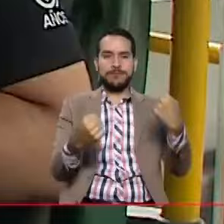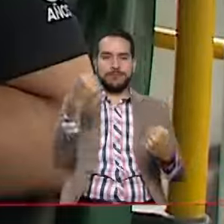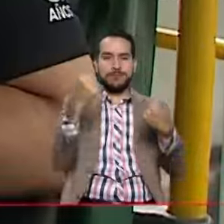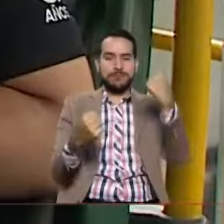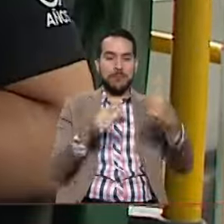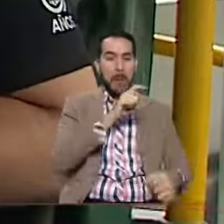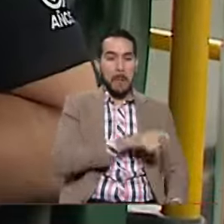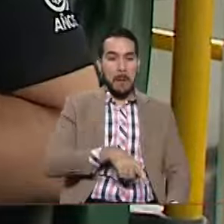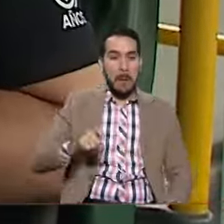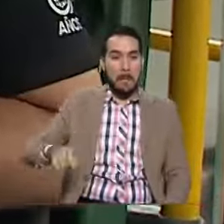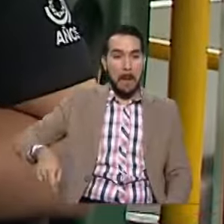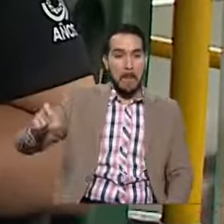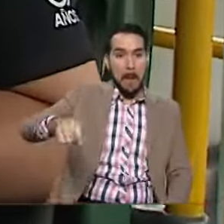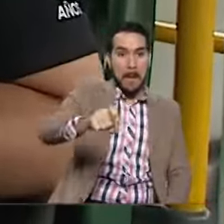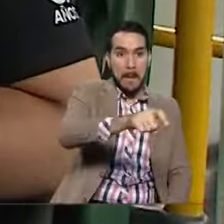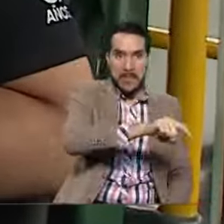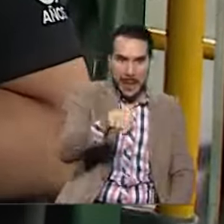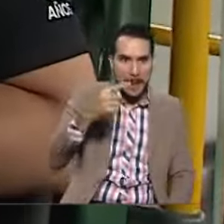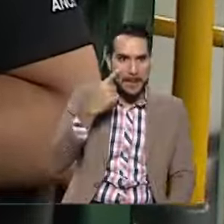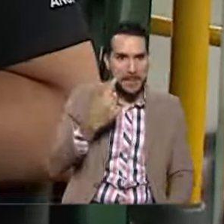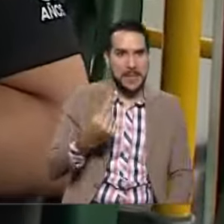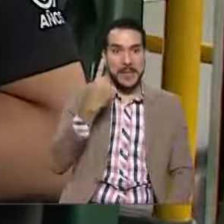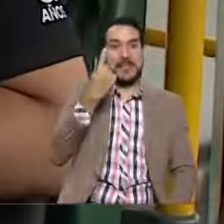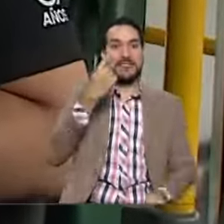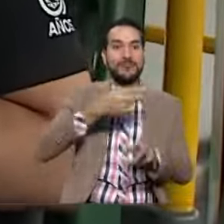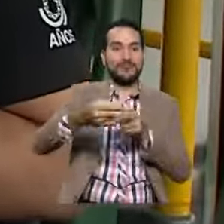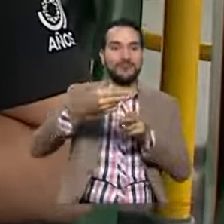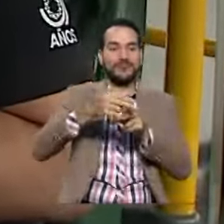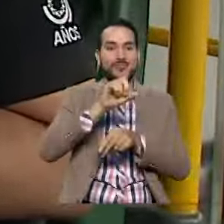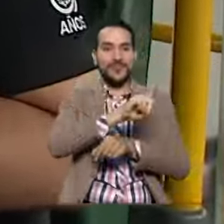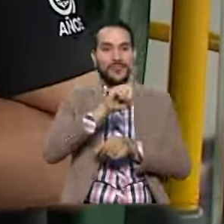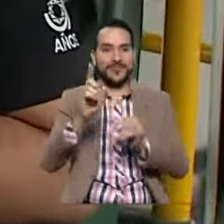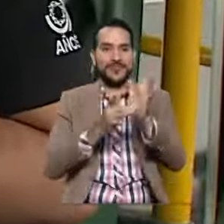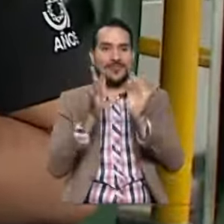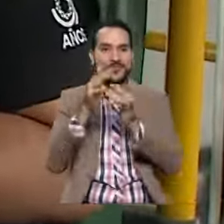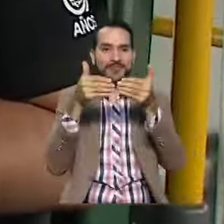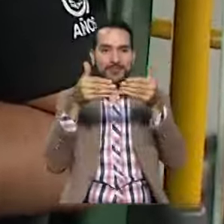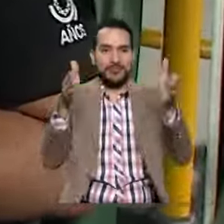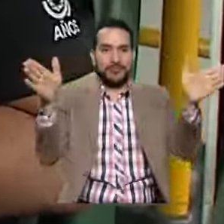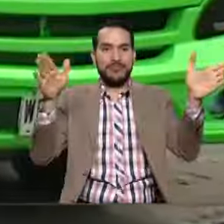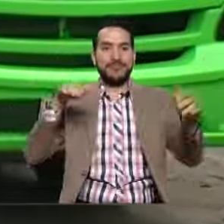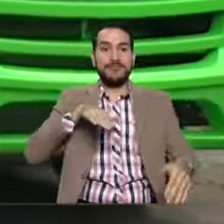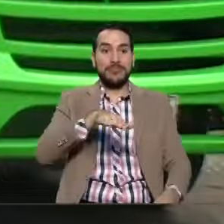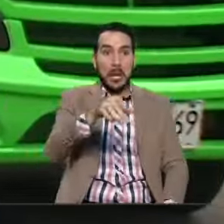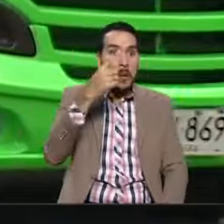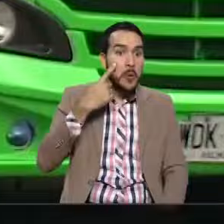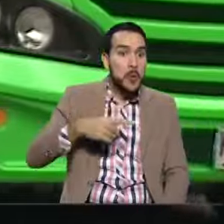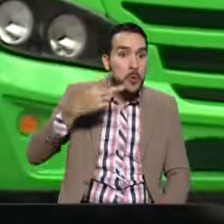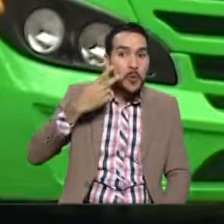a partir del 11 de abril, en la cual los primeros 3 días será gratis.